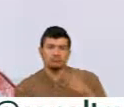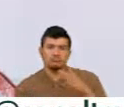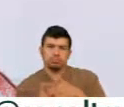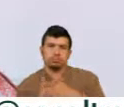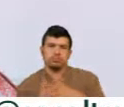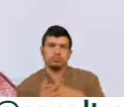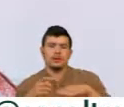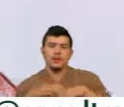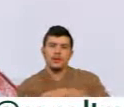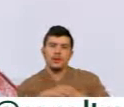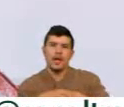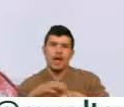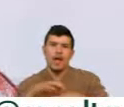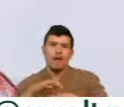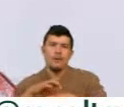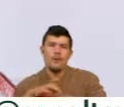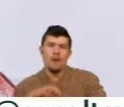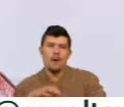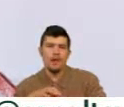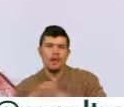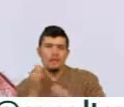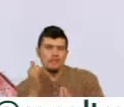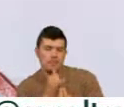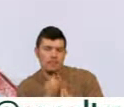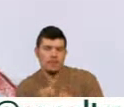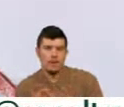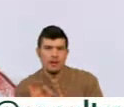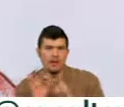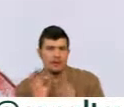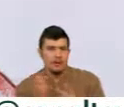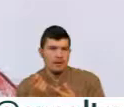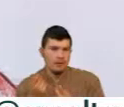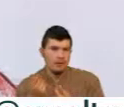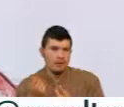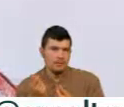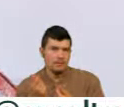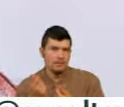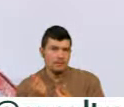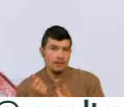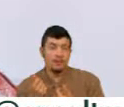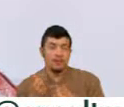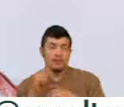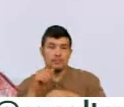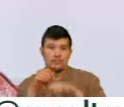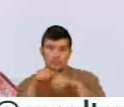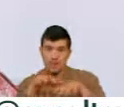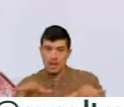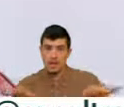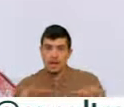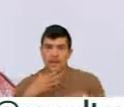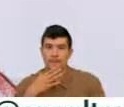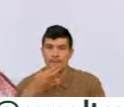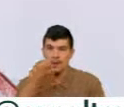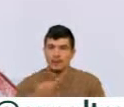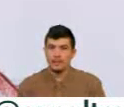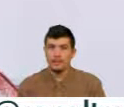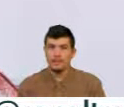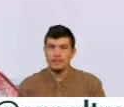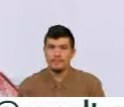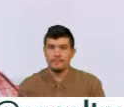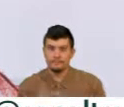calzado y el cuero con el diseño con calidad con precio y sobre todo con un mensaje de que realmente hay una